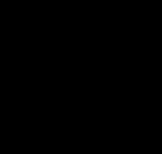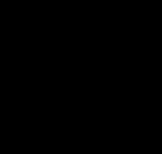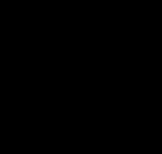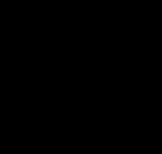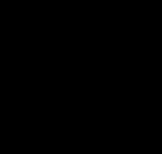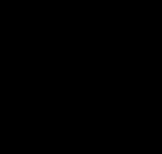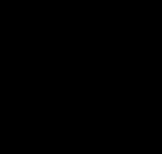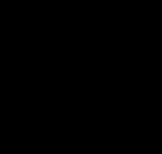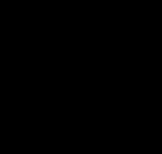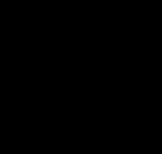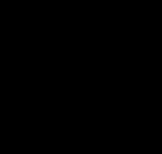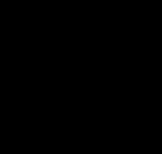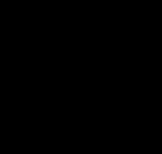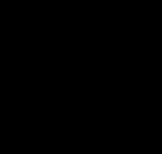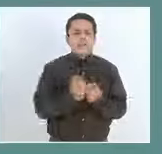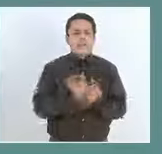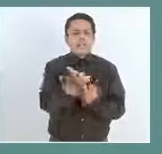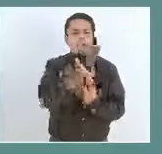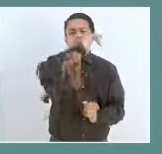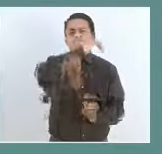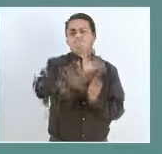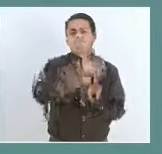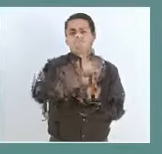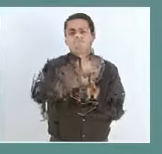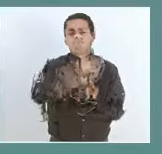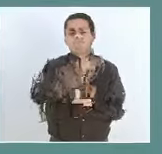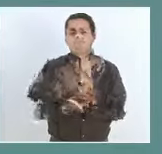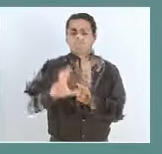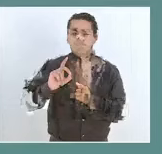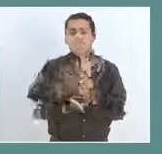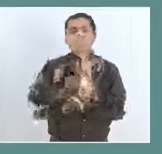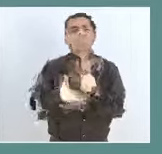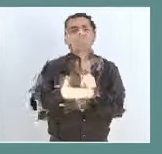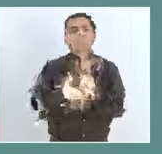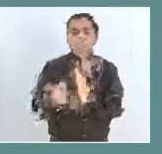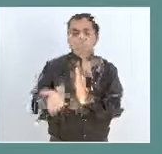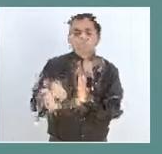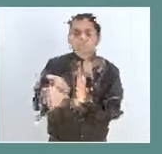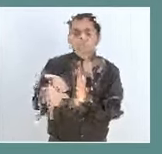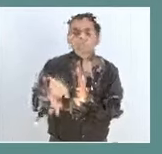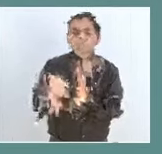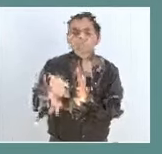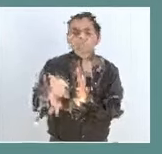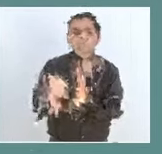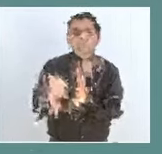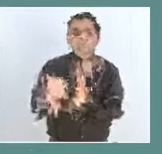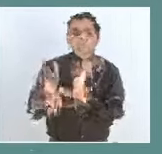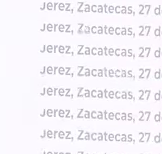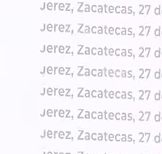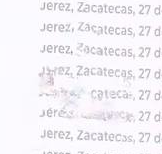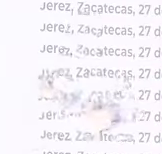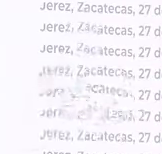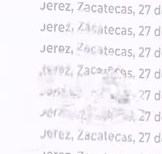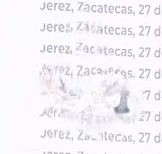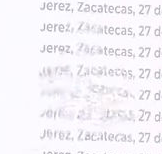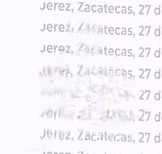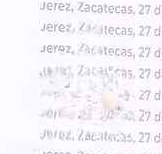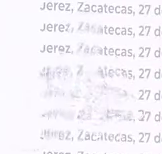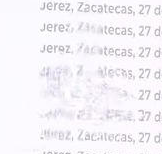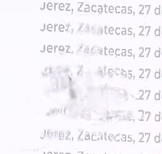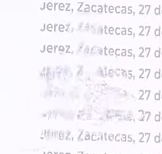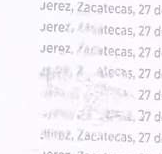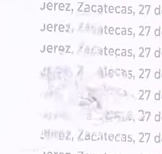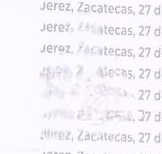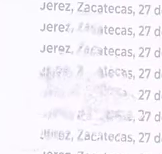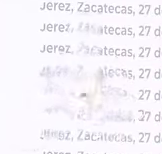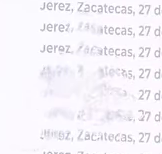Cuarenta como esta, terminadas, 30 en proceso y 70 más que vamos a